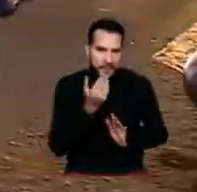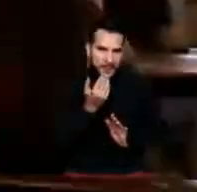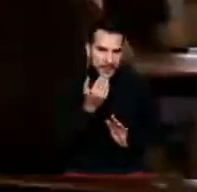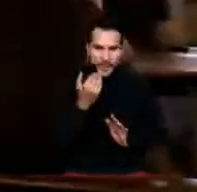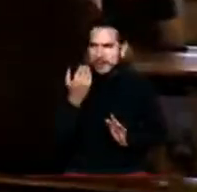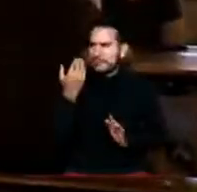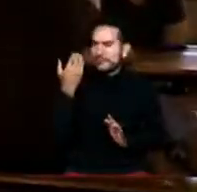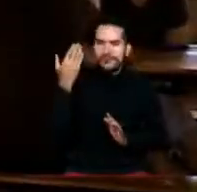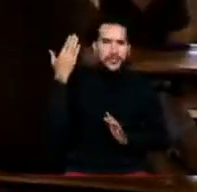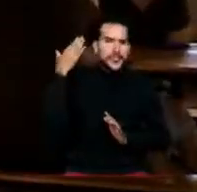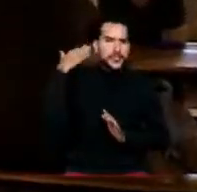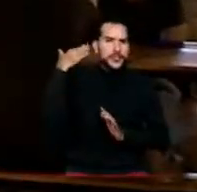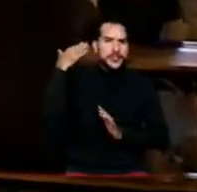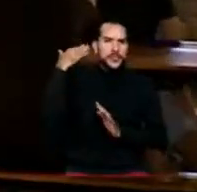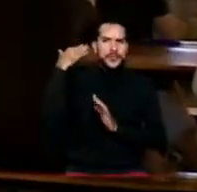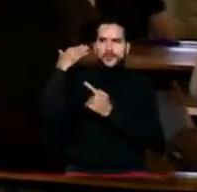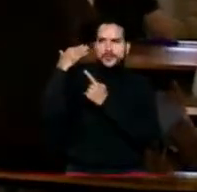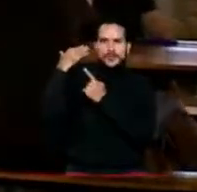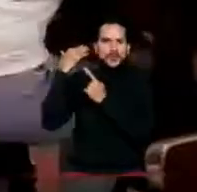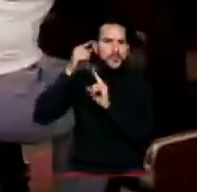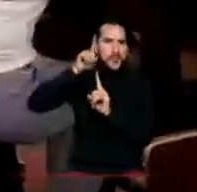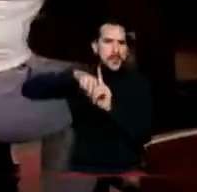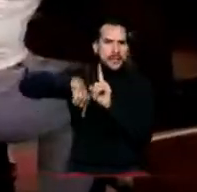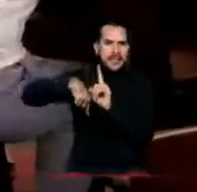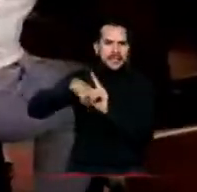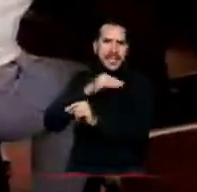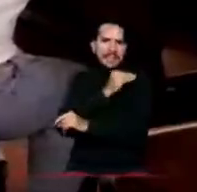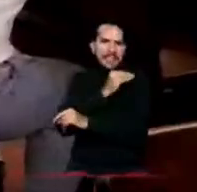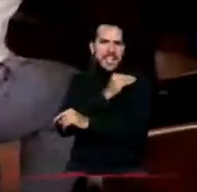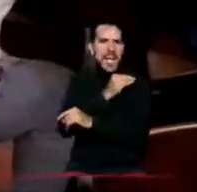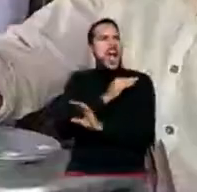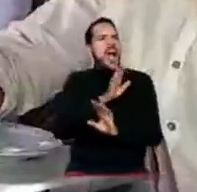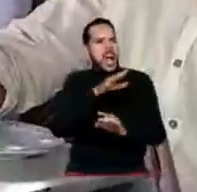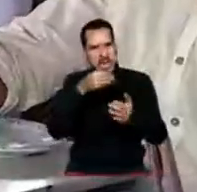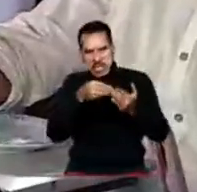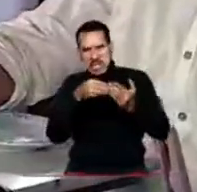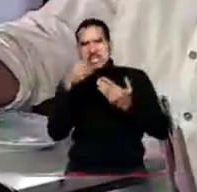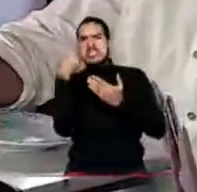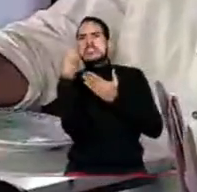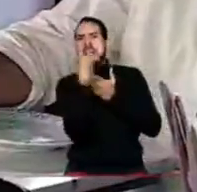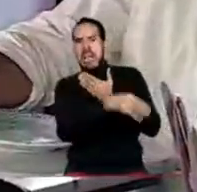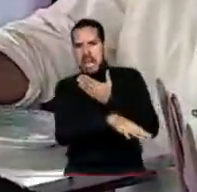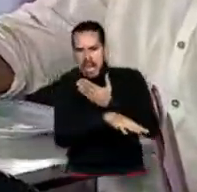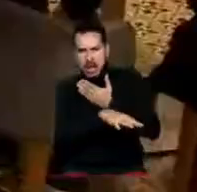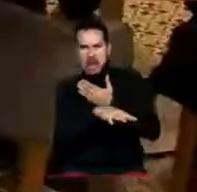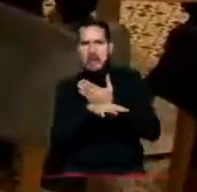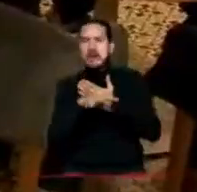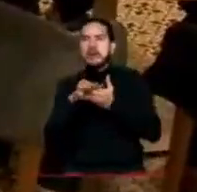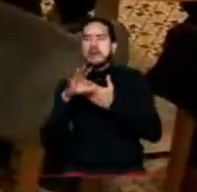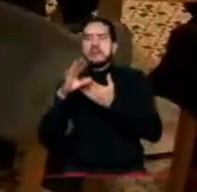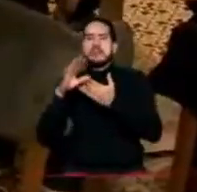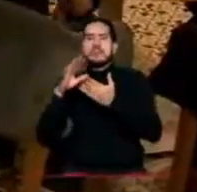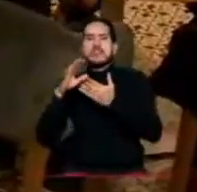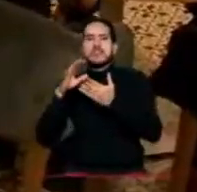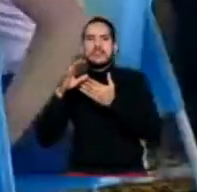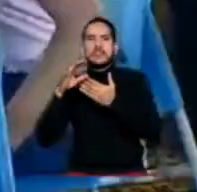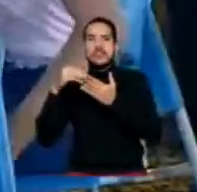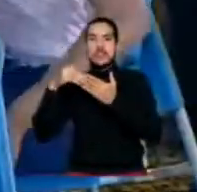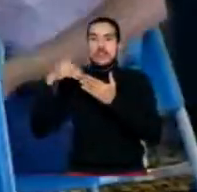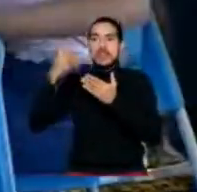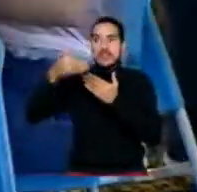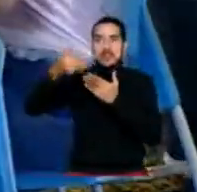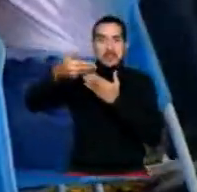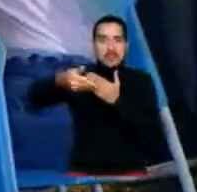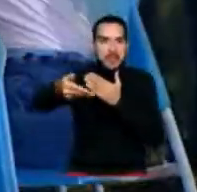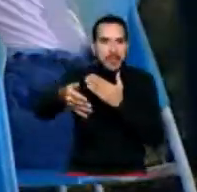mes, se ve de manera inmediata. Lastimosamente no. Muchos de las frutas y los vegetales se